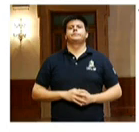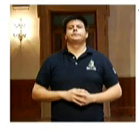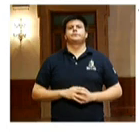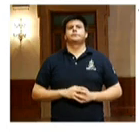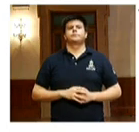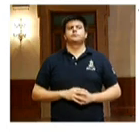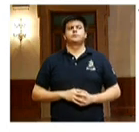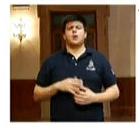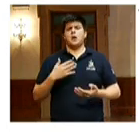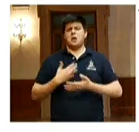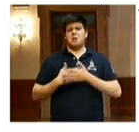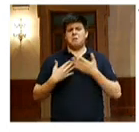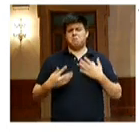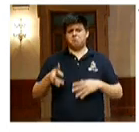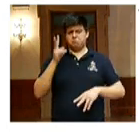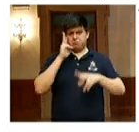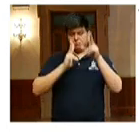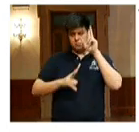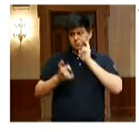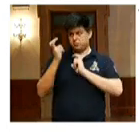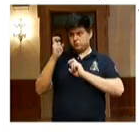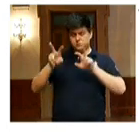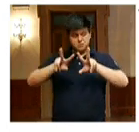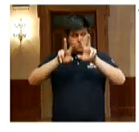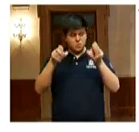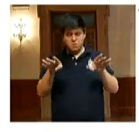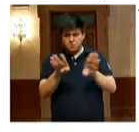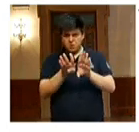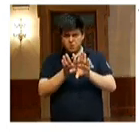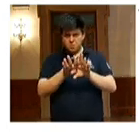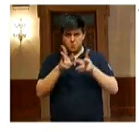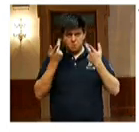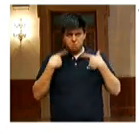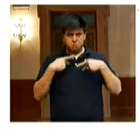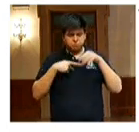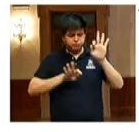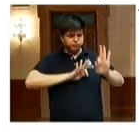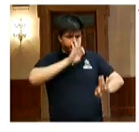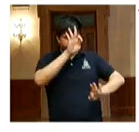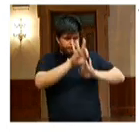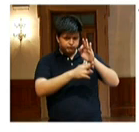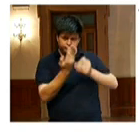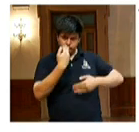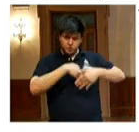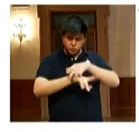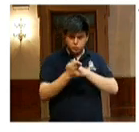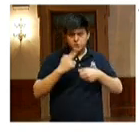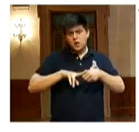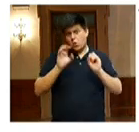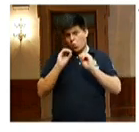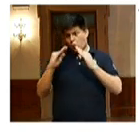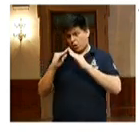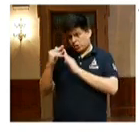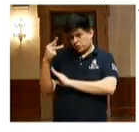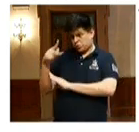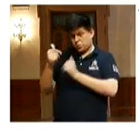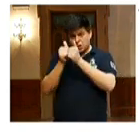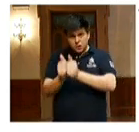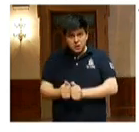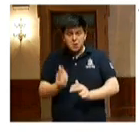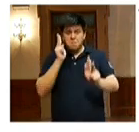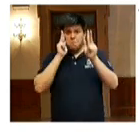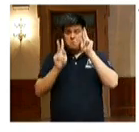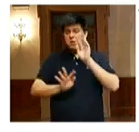vean la gráfica del estatus de tipo de tratamiento es decir qué tipo de atención